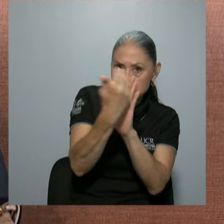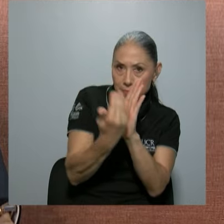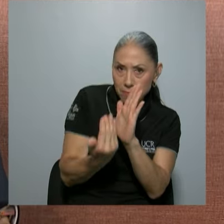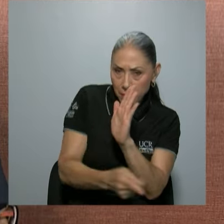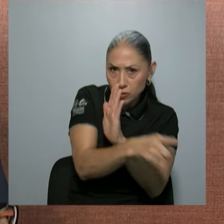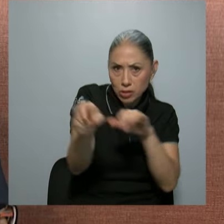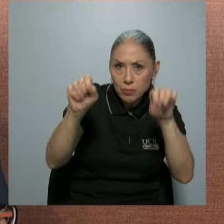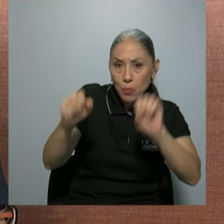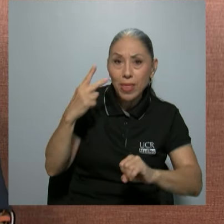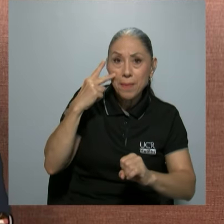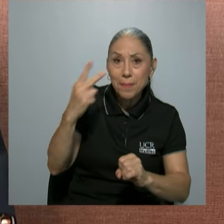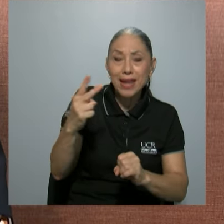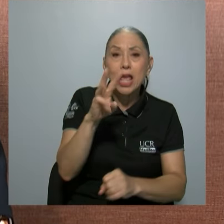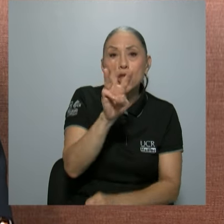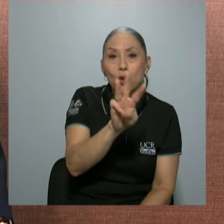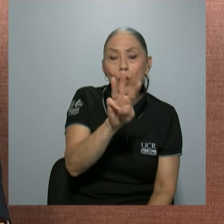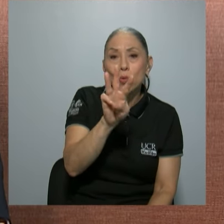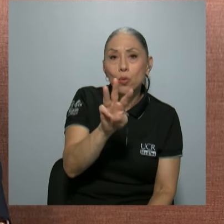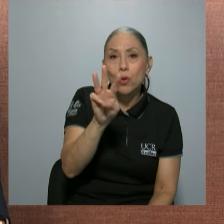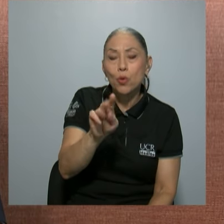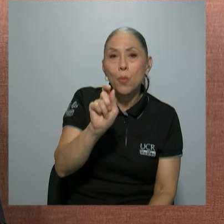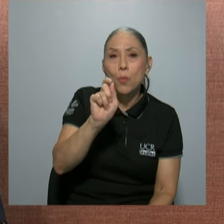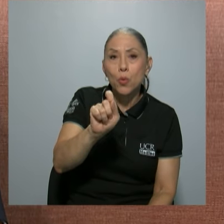el televidente en